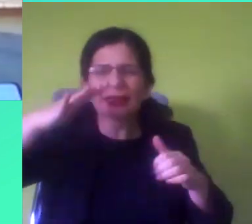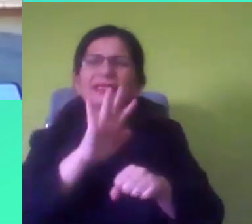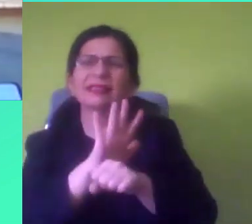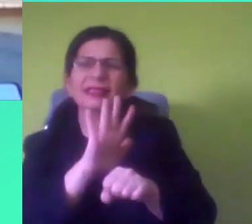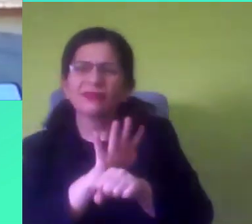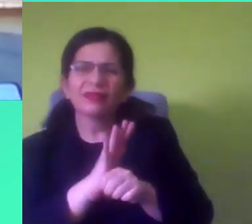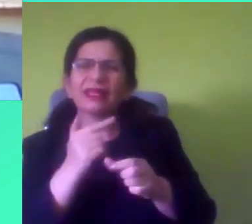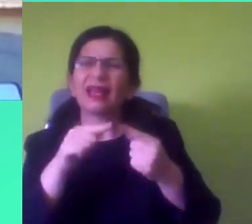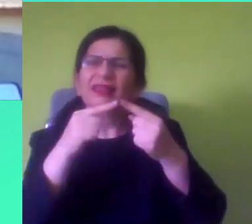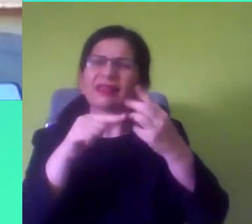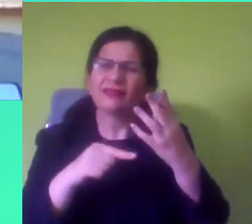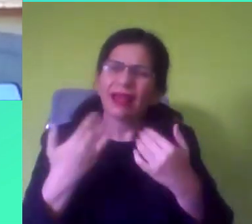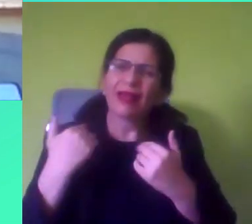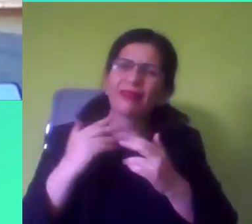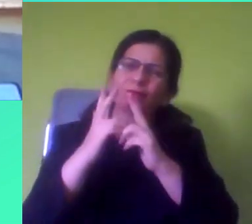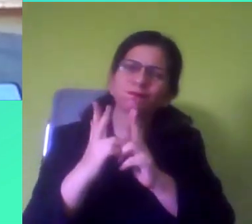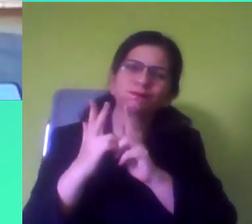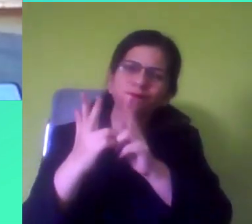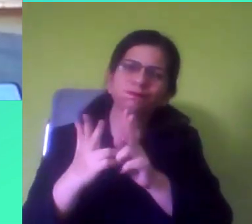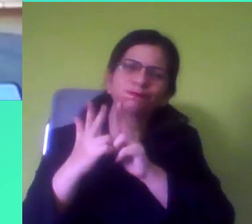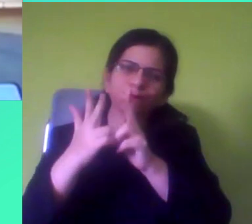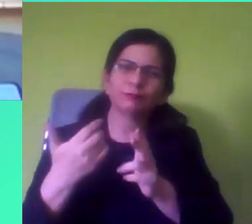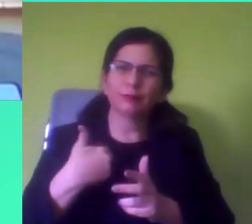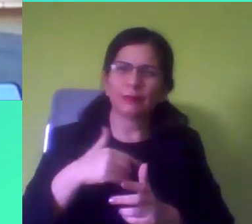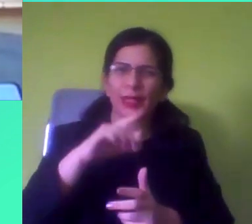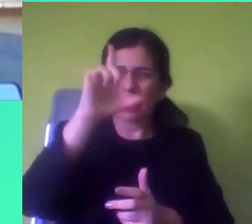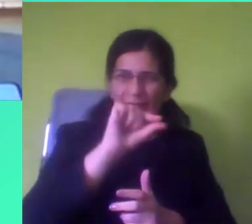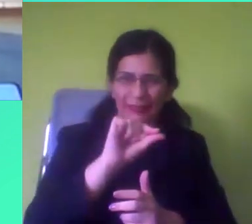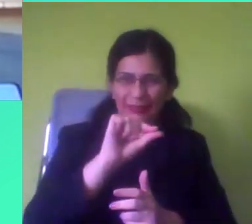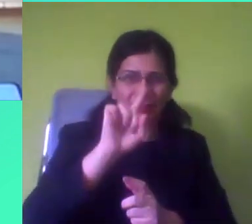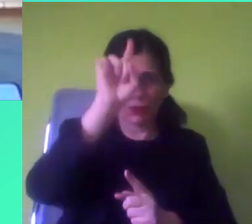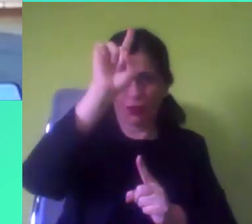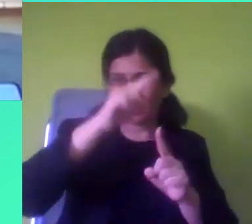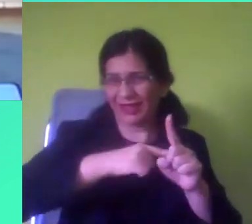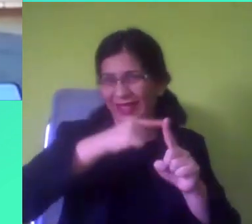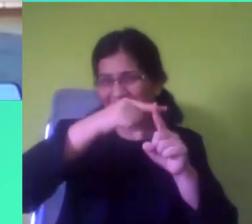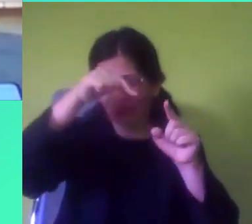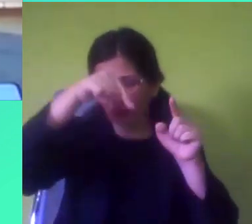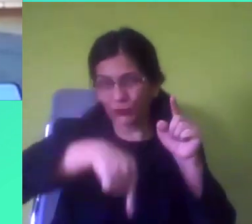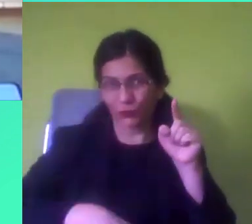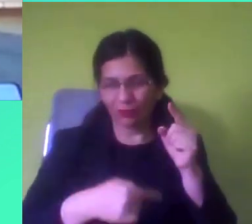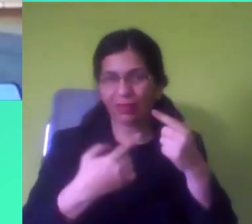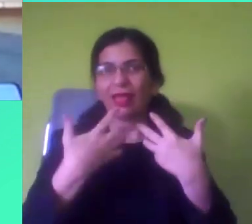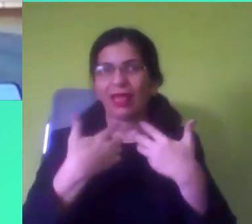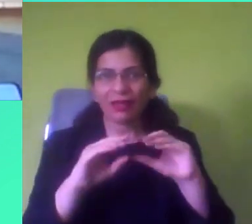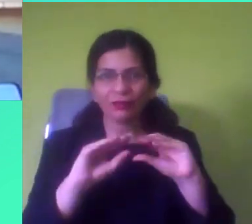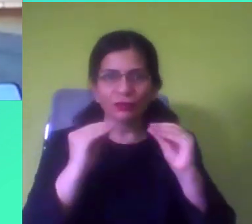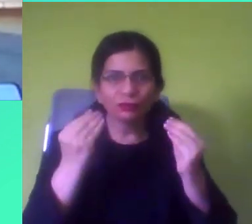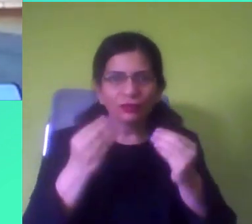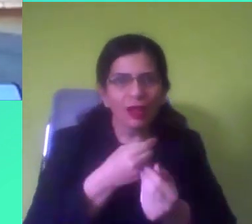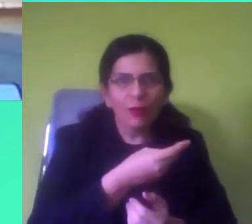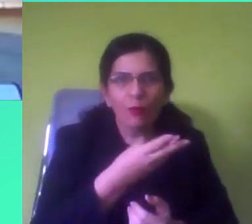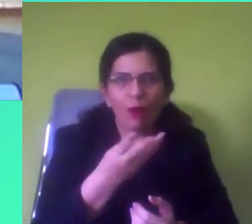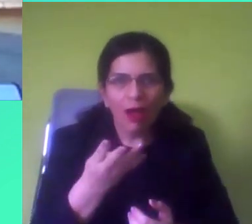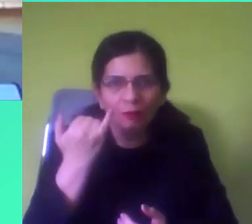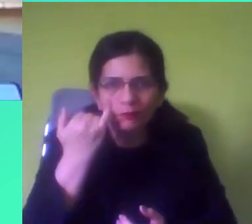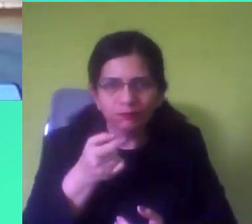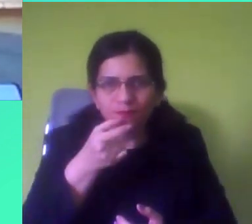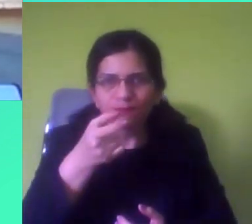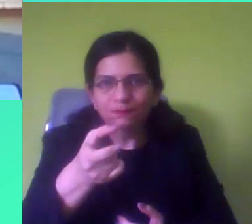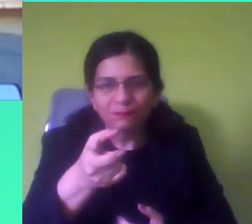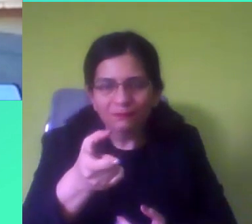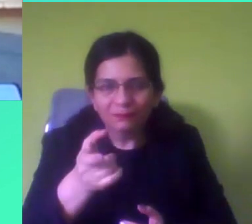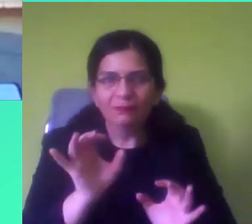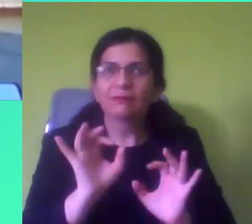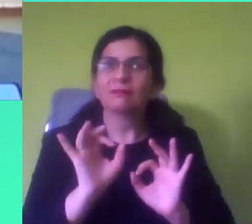periglaciar, cómo se distribuyen a lo largo de nuestro país, y sabemos justamente cuántos glaciares tenemos, dónde